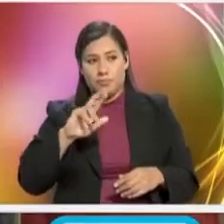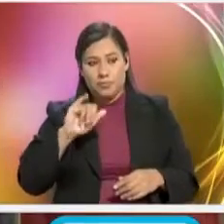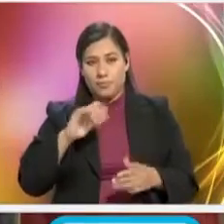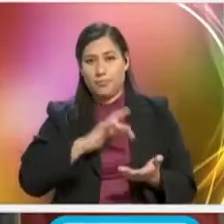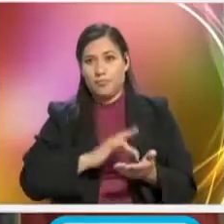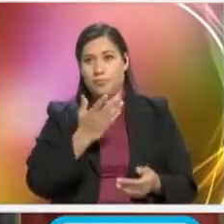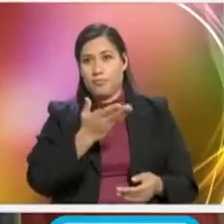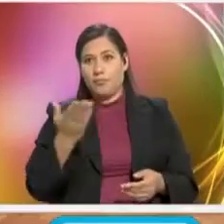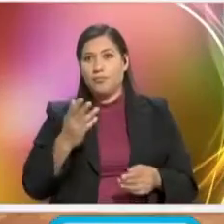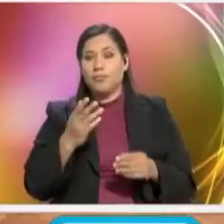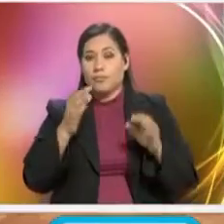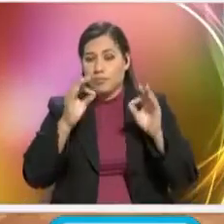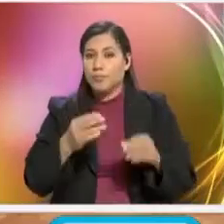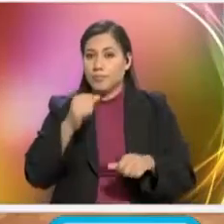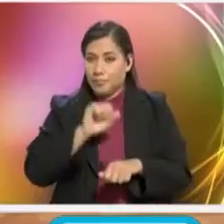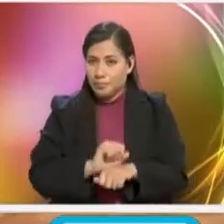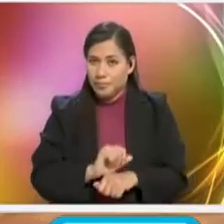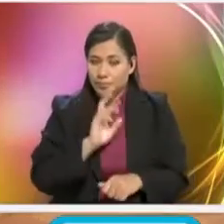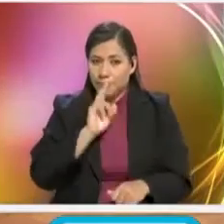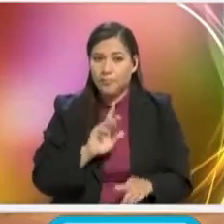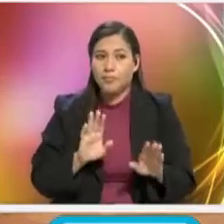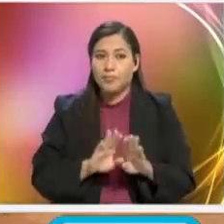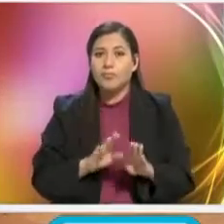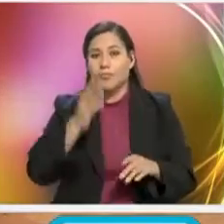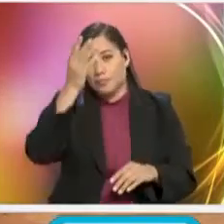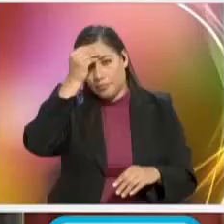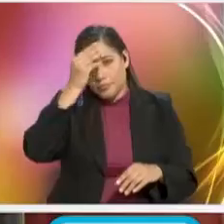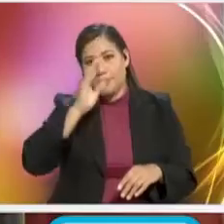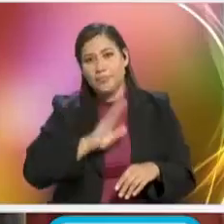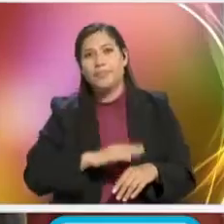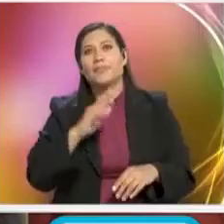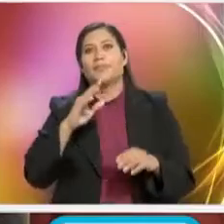ustedes. Gracias. Tengas excelente Gracias. semana y qué Muchas mejor gracias. forma